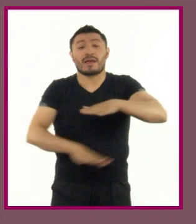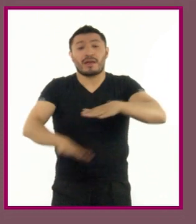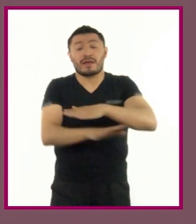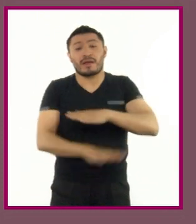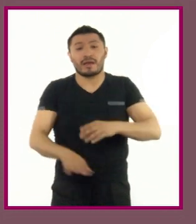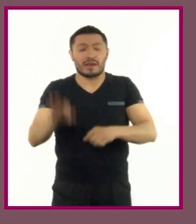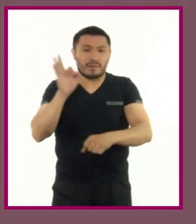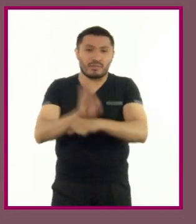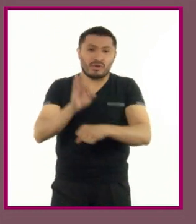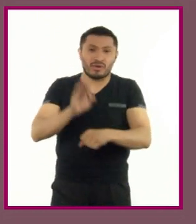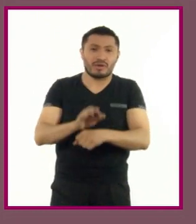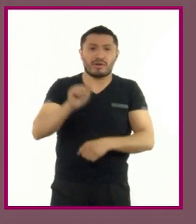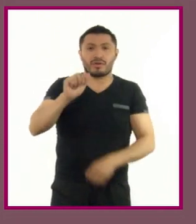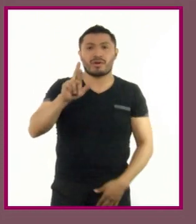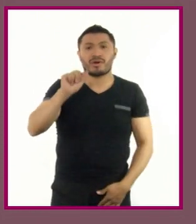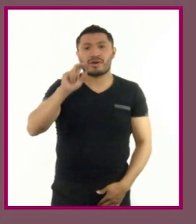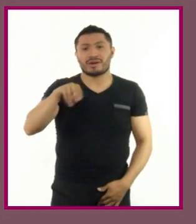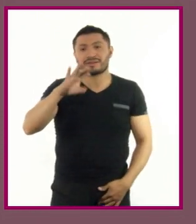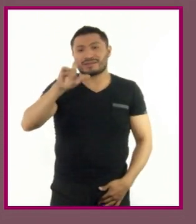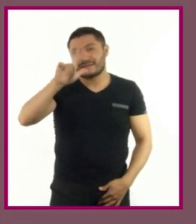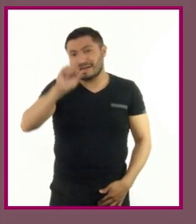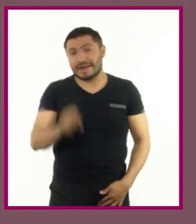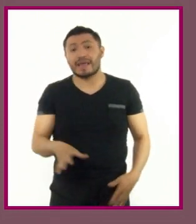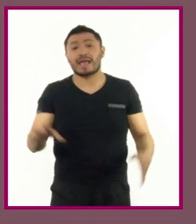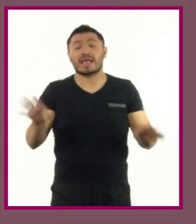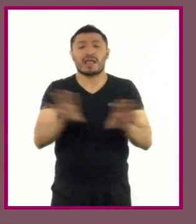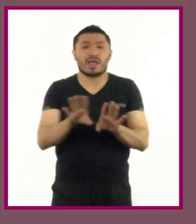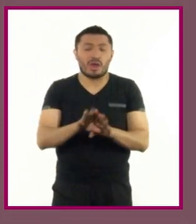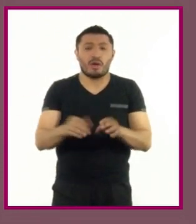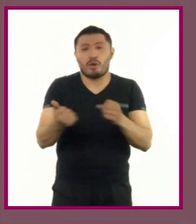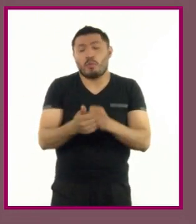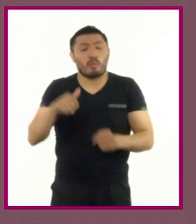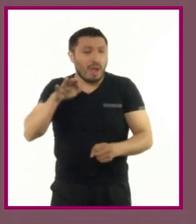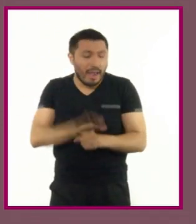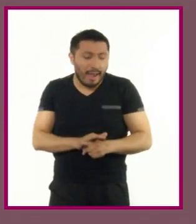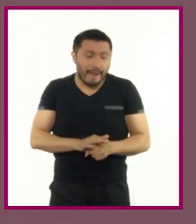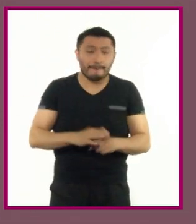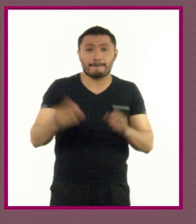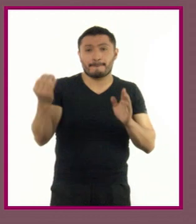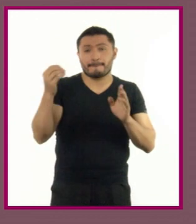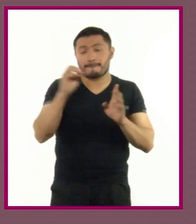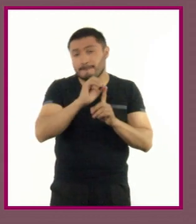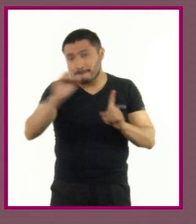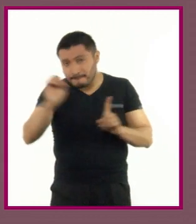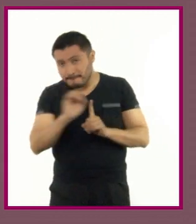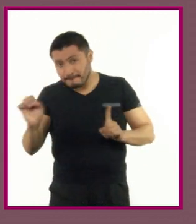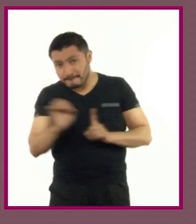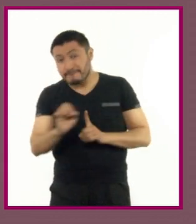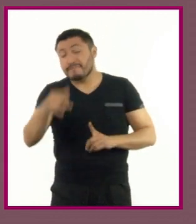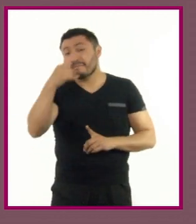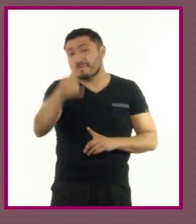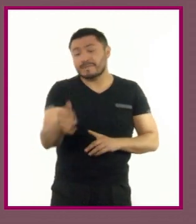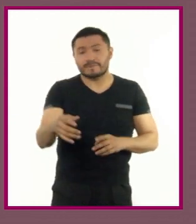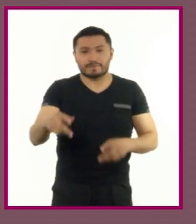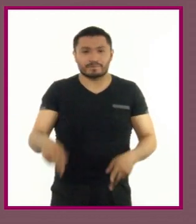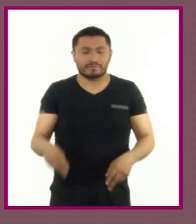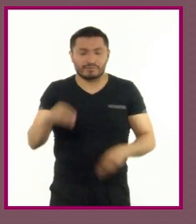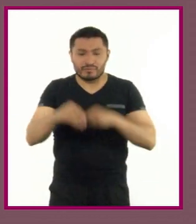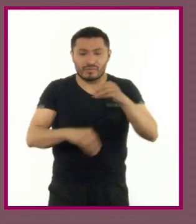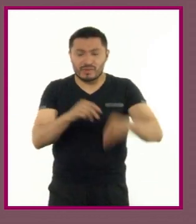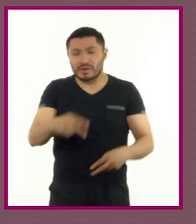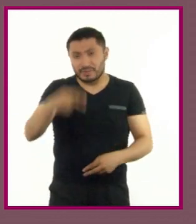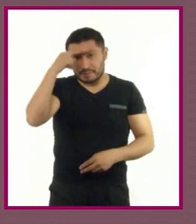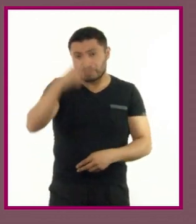por aranceles, por procedimientos administrativos, y seguir basando la producción mexicana en el